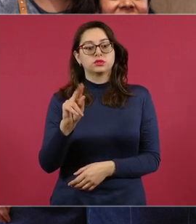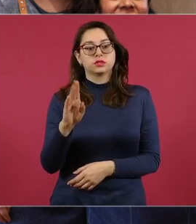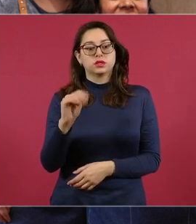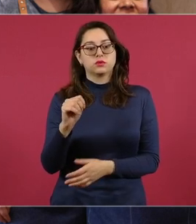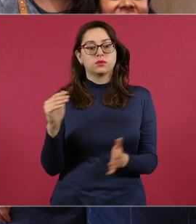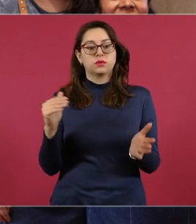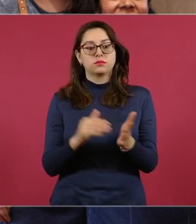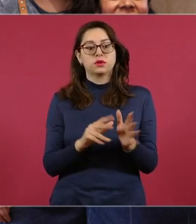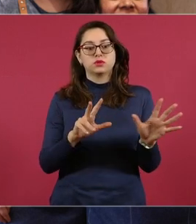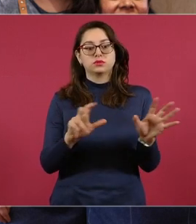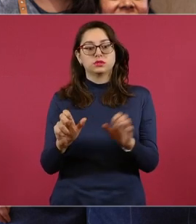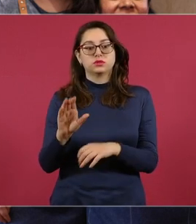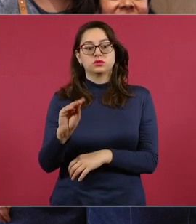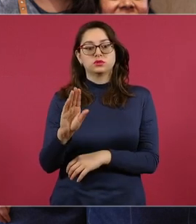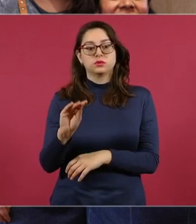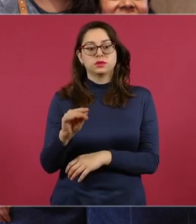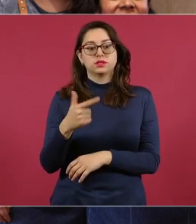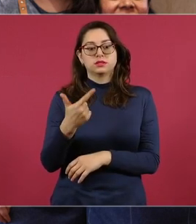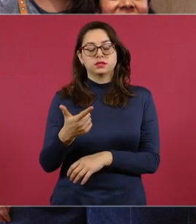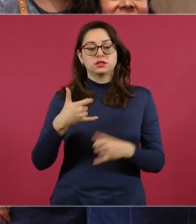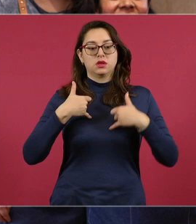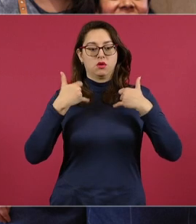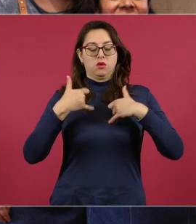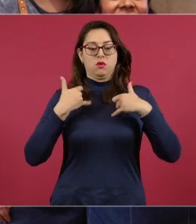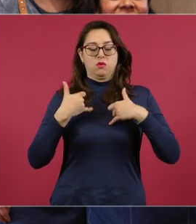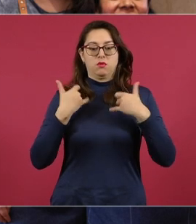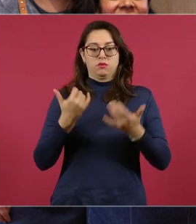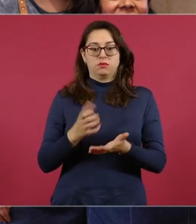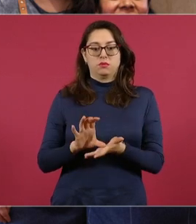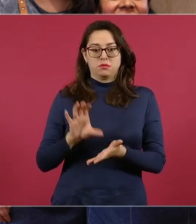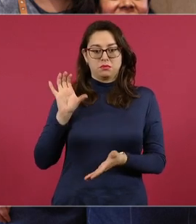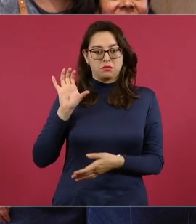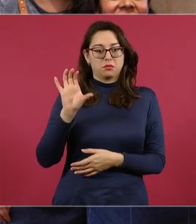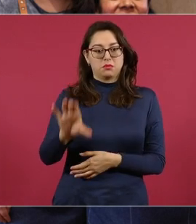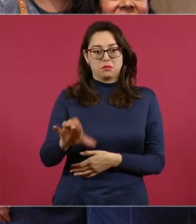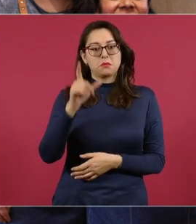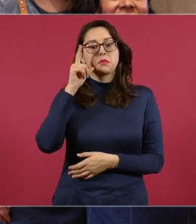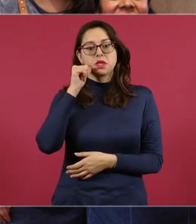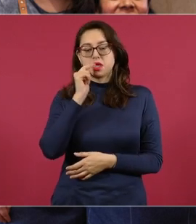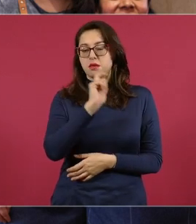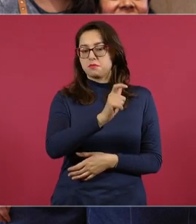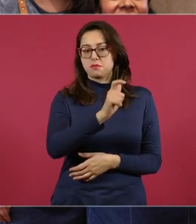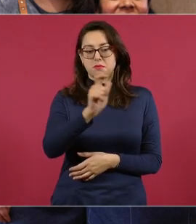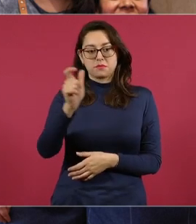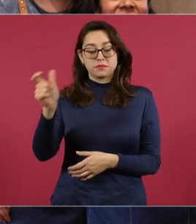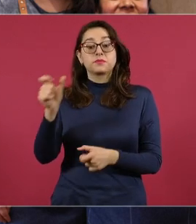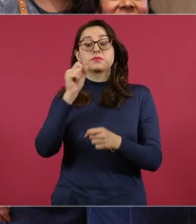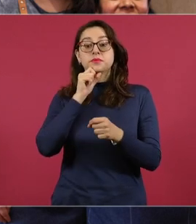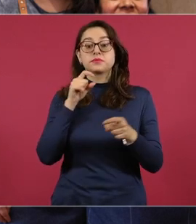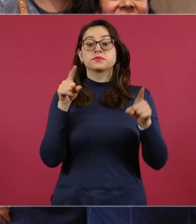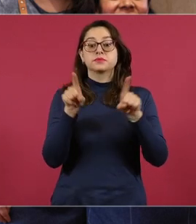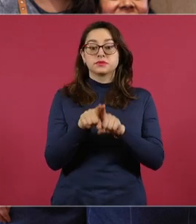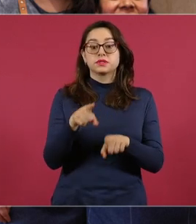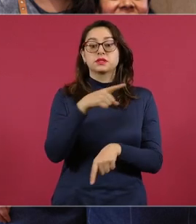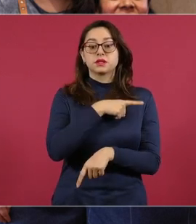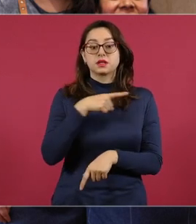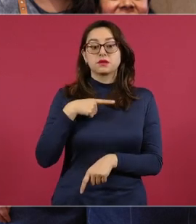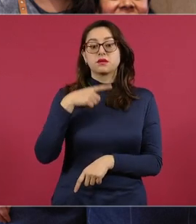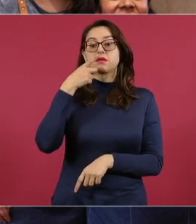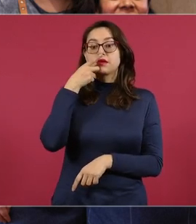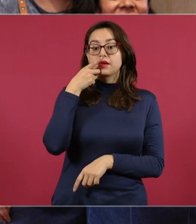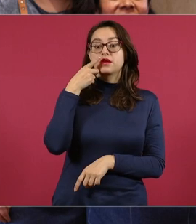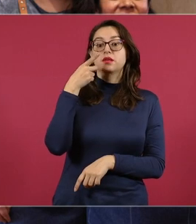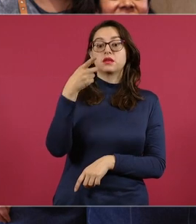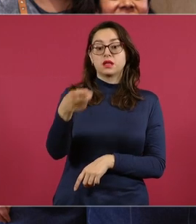489.897 jóvenes que recibirán así su pago de salario mínimo el día de mañana. Y también comentar que el caso del programa Jóvenes Construyendo el